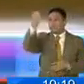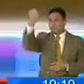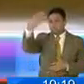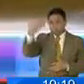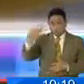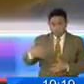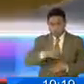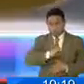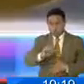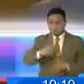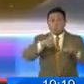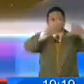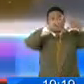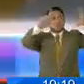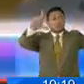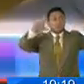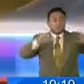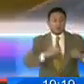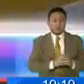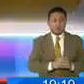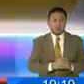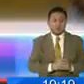las señales de tránsito,